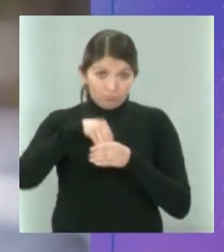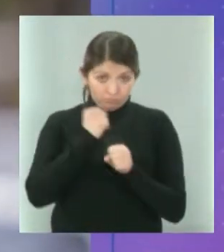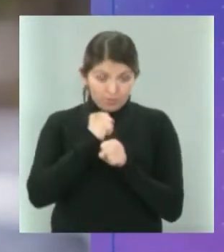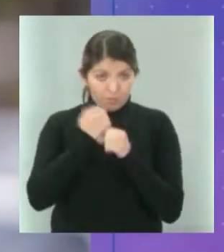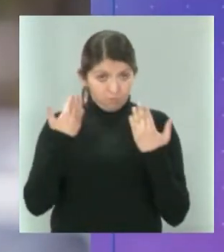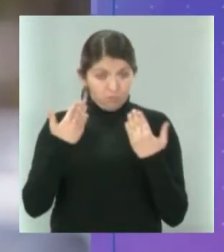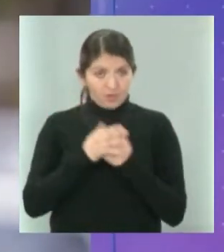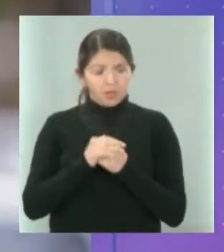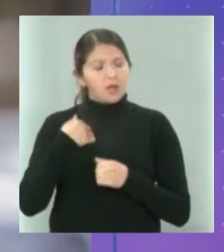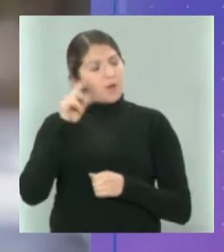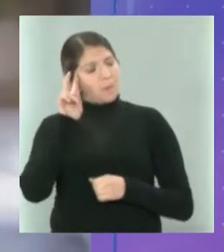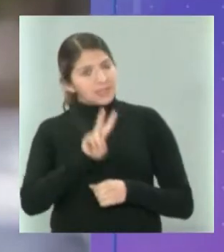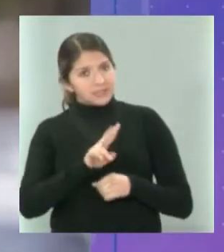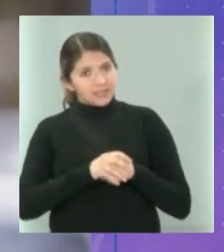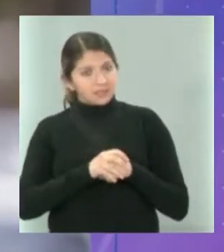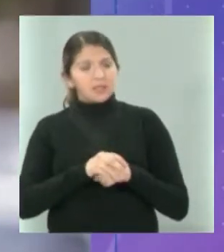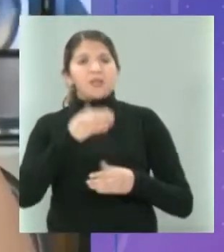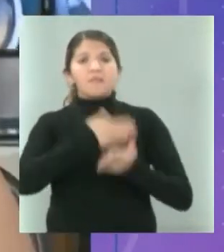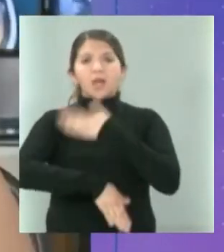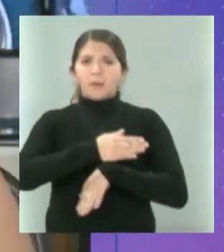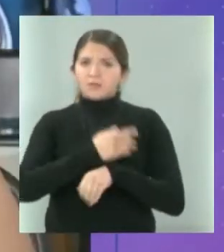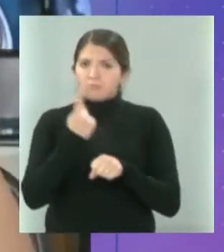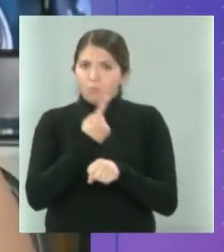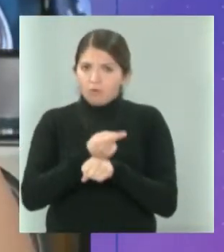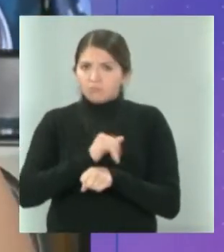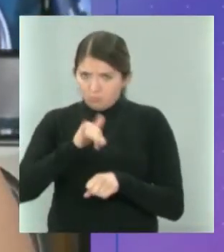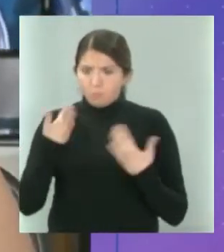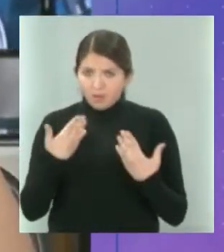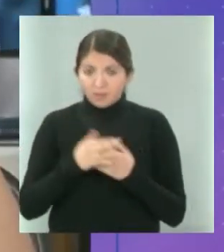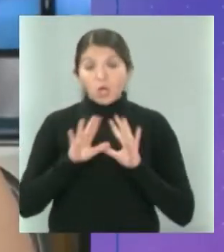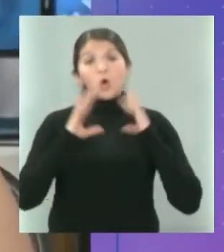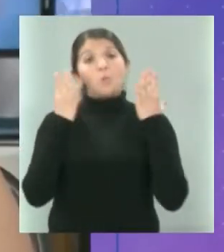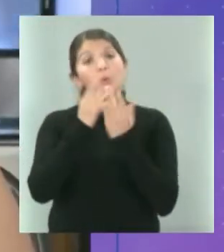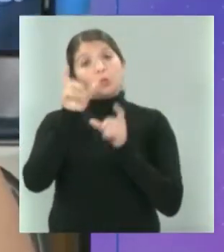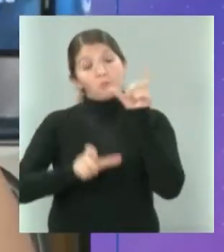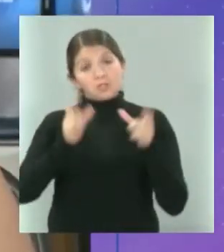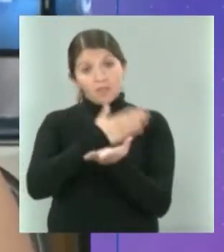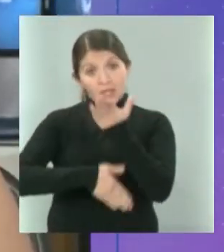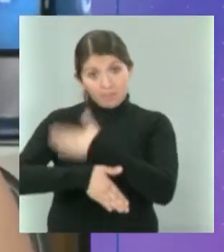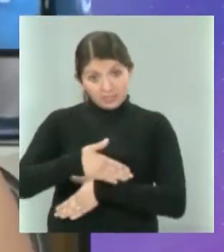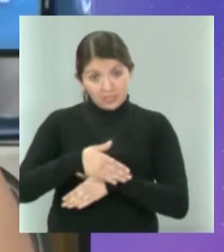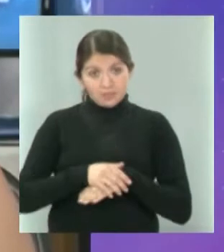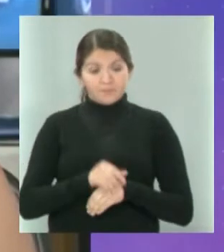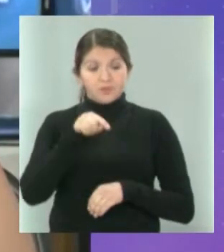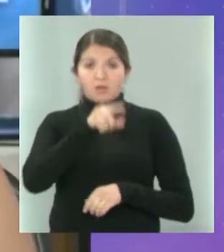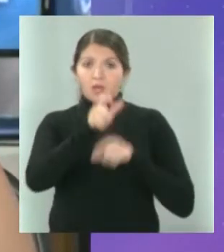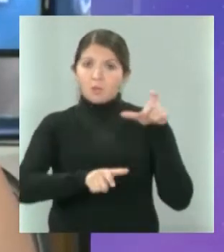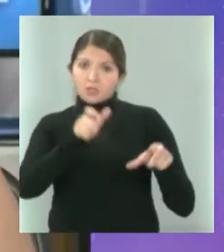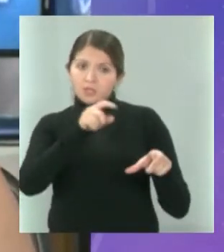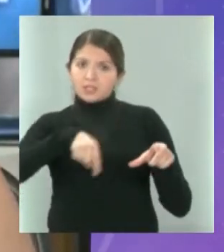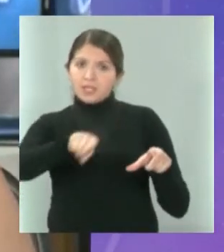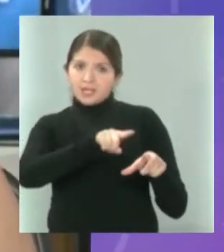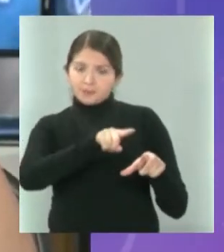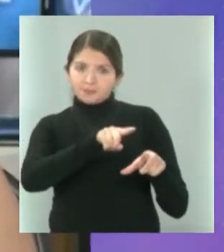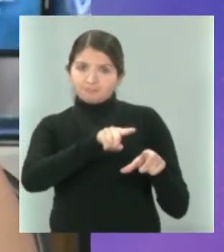donde la discapacidad no sea una barrera para llevar adelante su trabajo. En el mundo, las personas con discapacidad terminan siendo los más pobres.